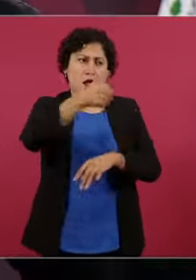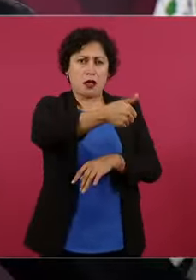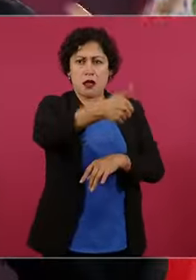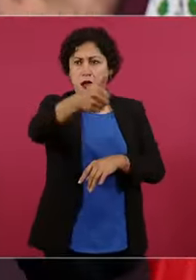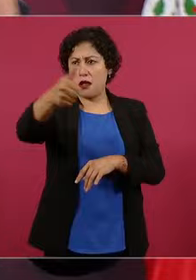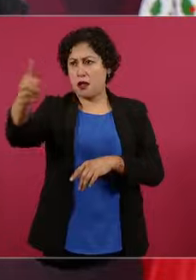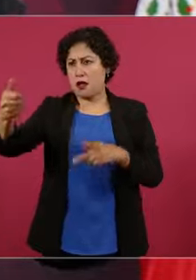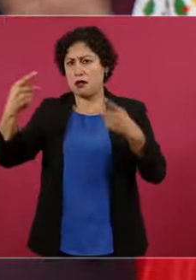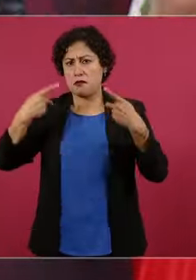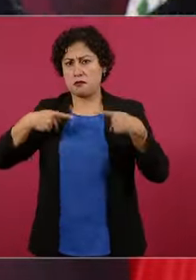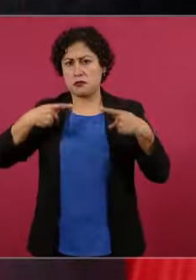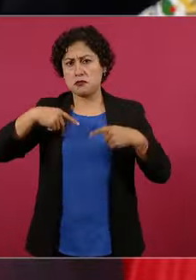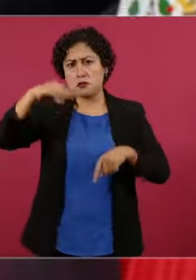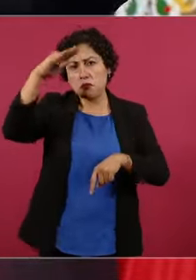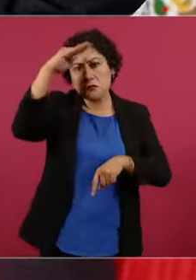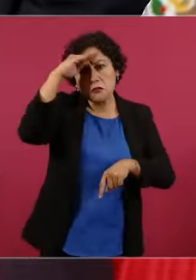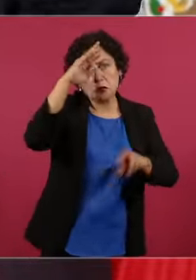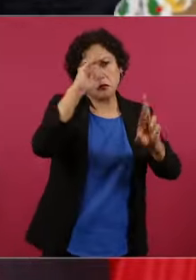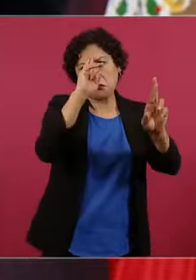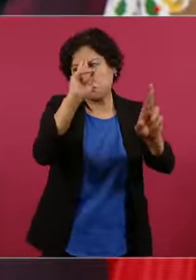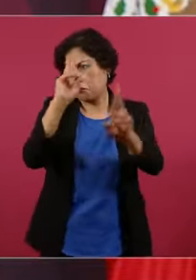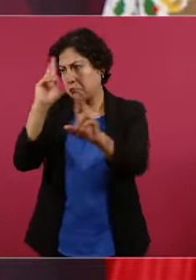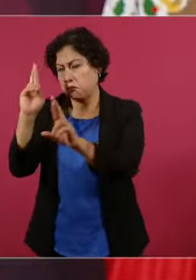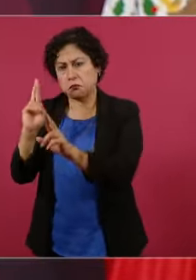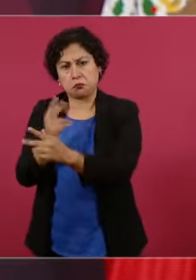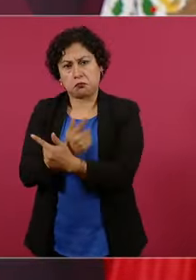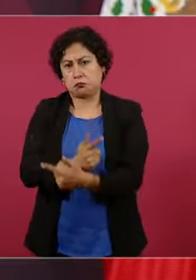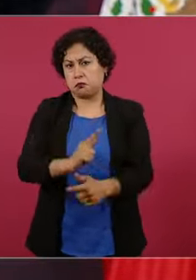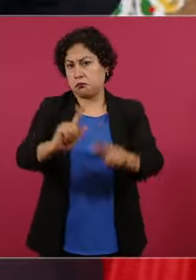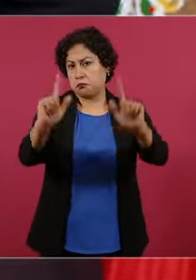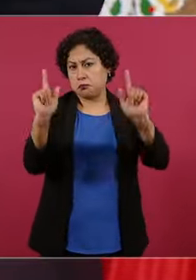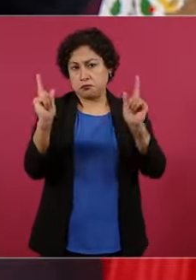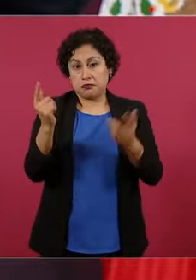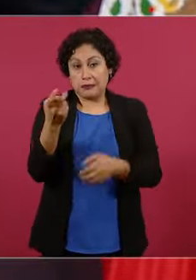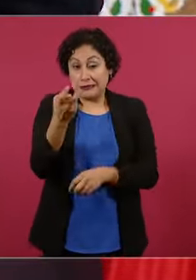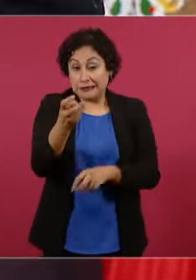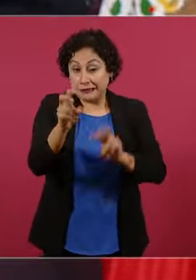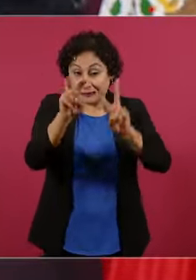tiene su manera de pensar y este es un debate